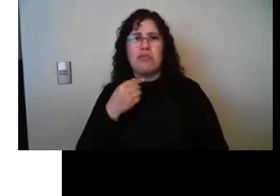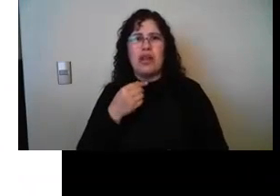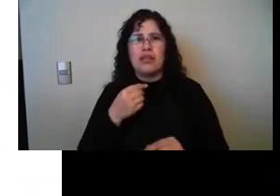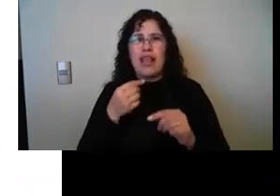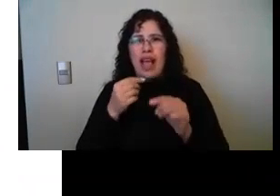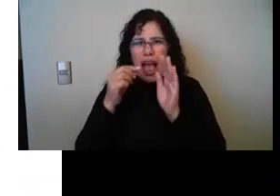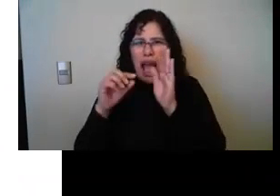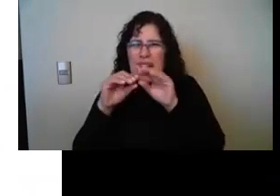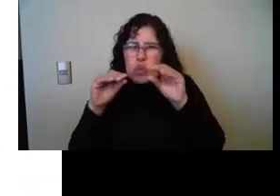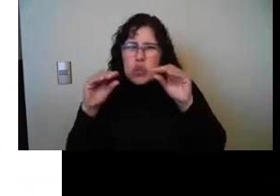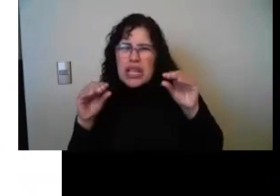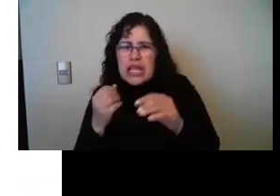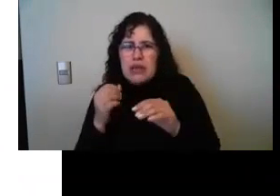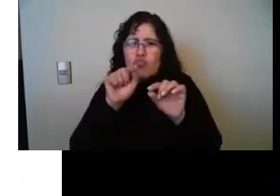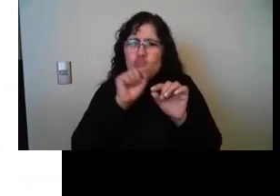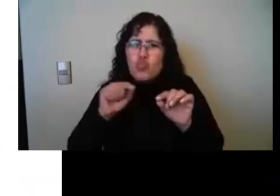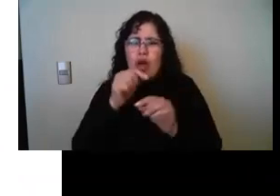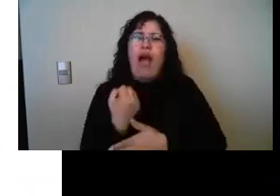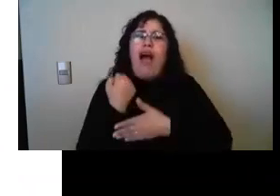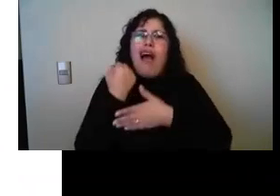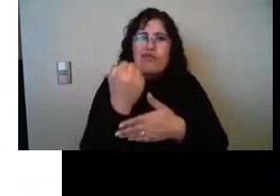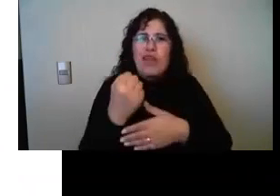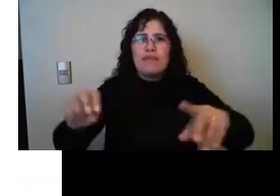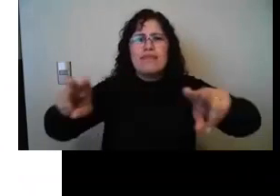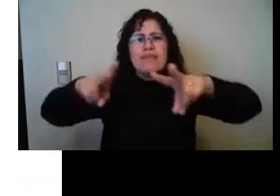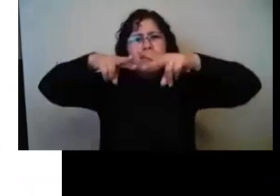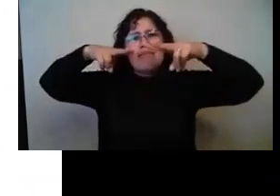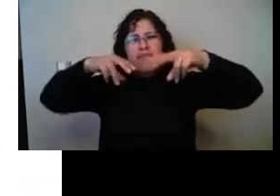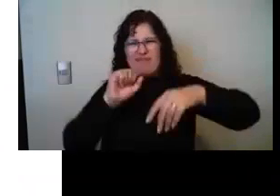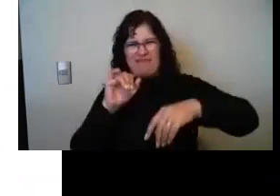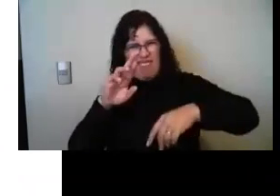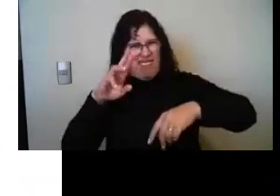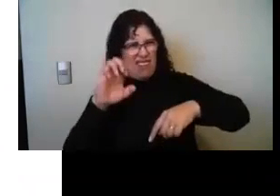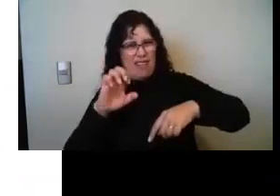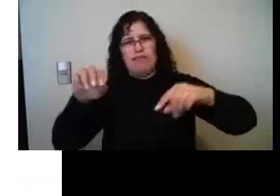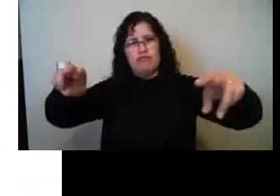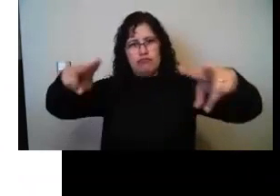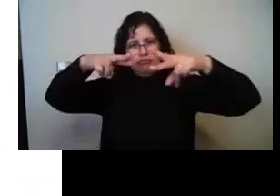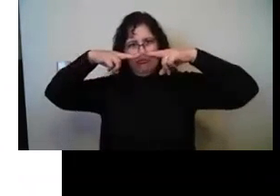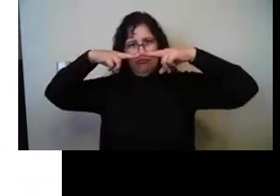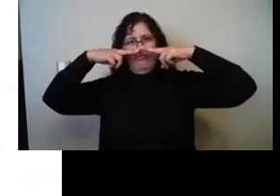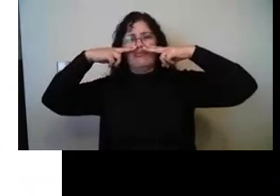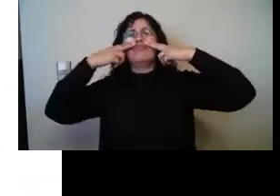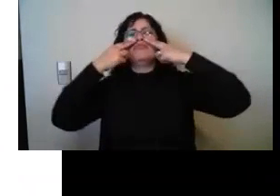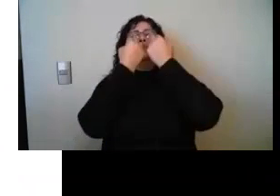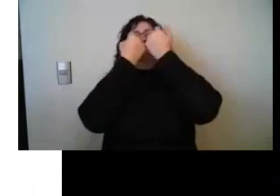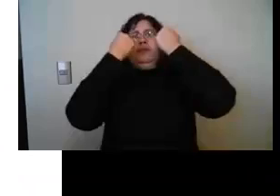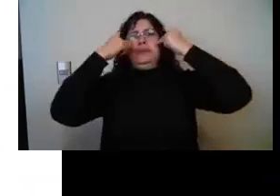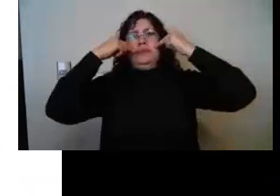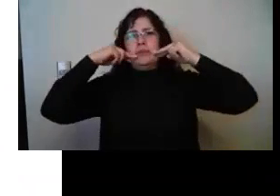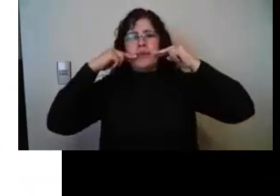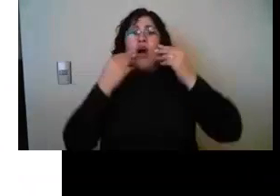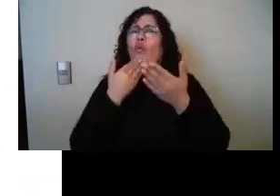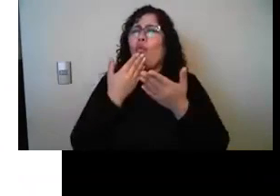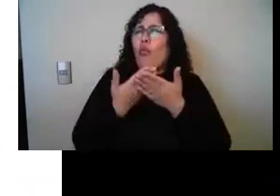El aire penetra, ¿cierto?, por la nariz a las fosas nasales, y hay cierta